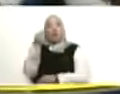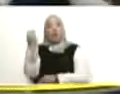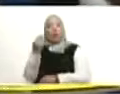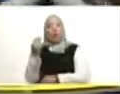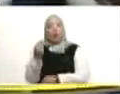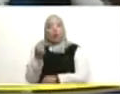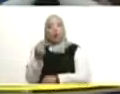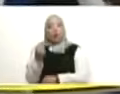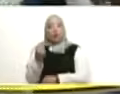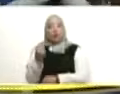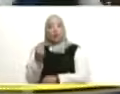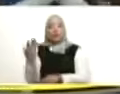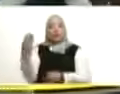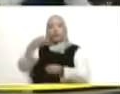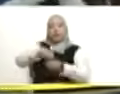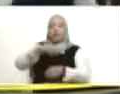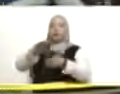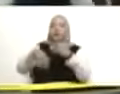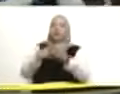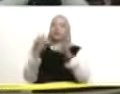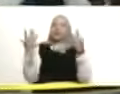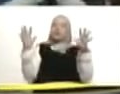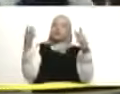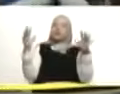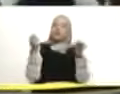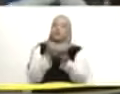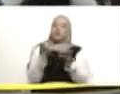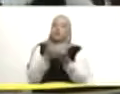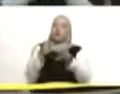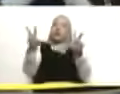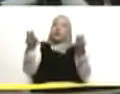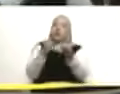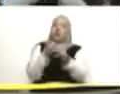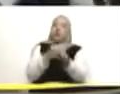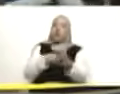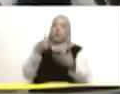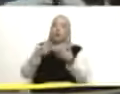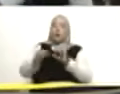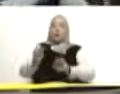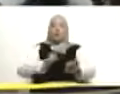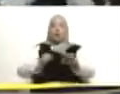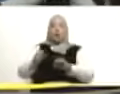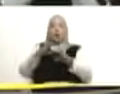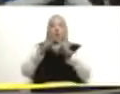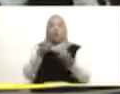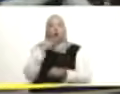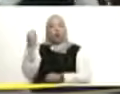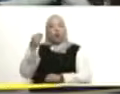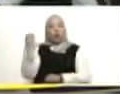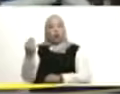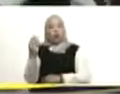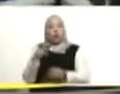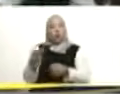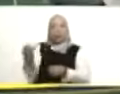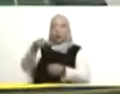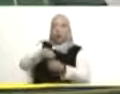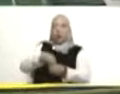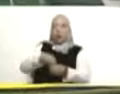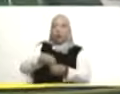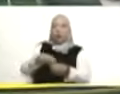para conformarse, activarse como un nuevo poderoso movimiento de toda la juventud,